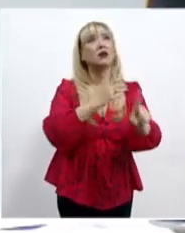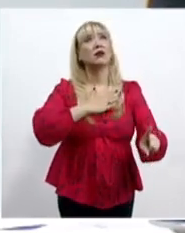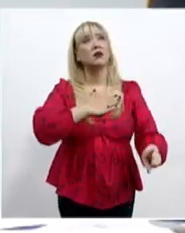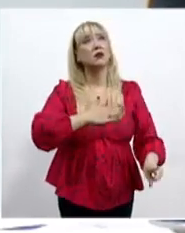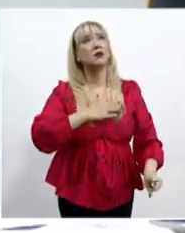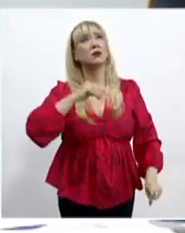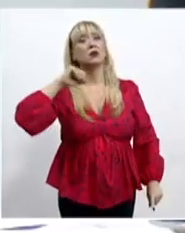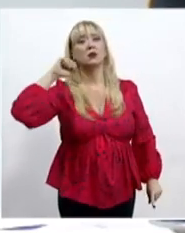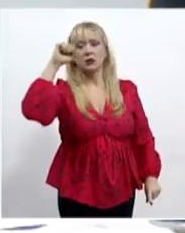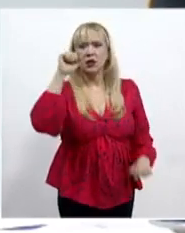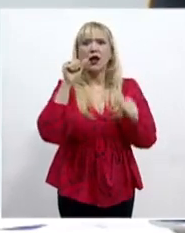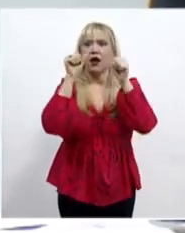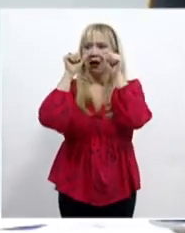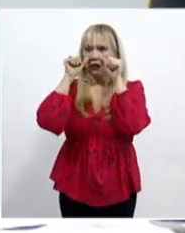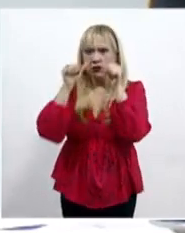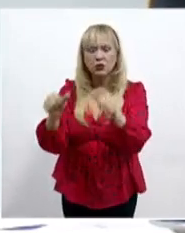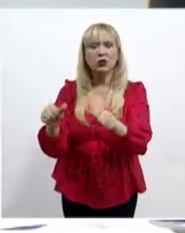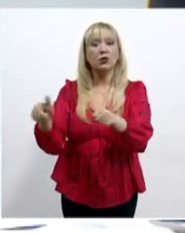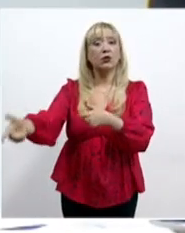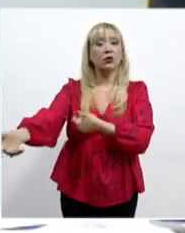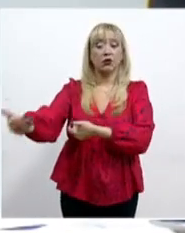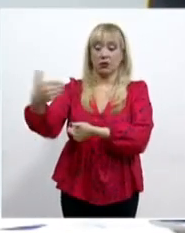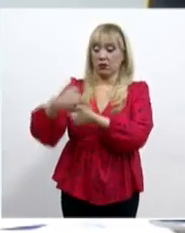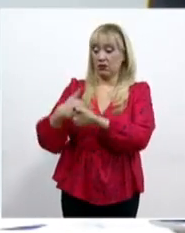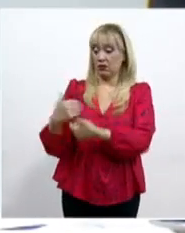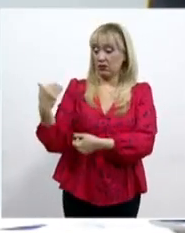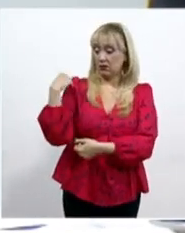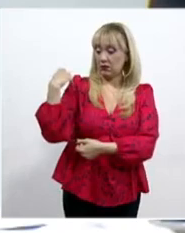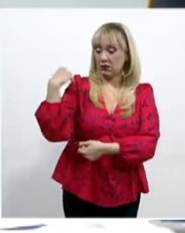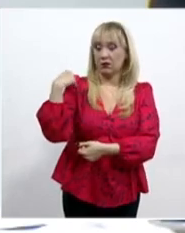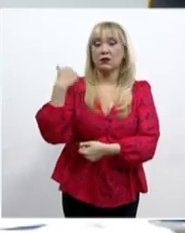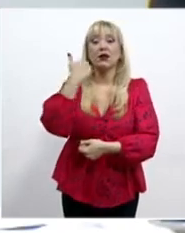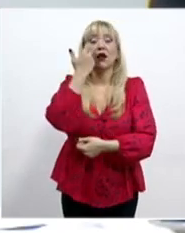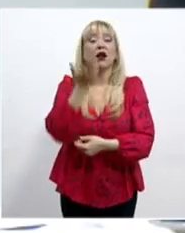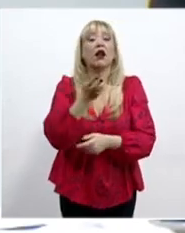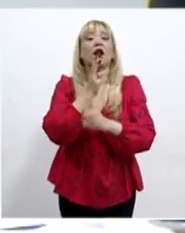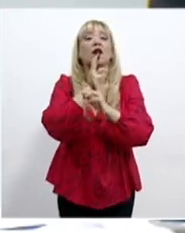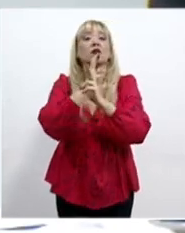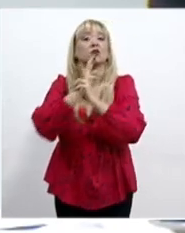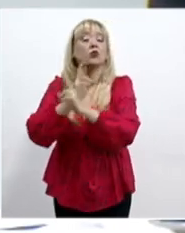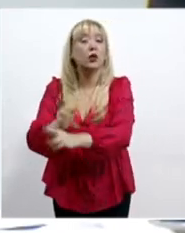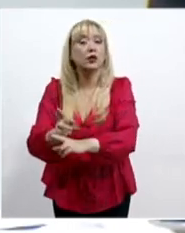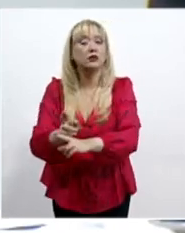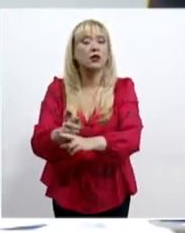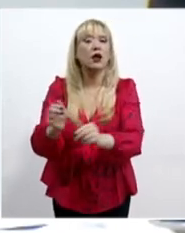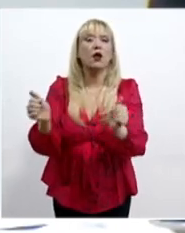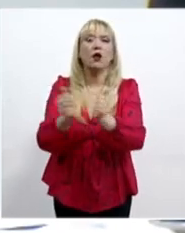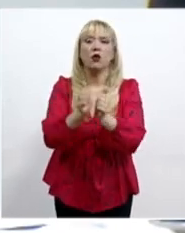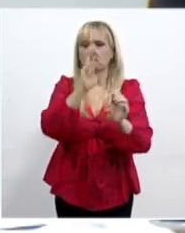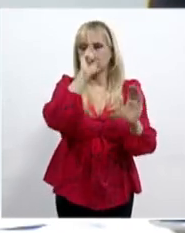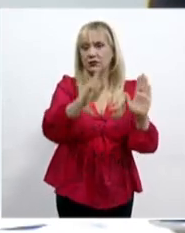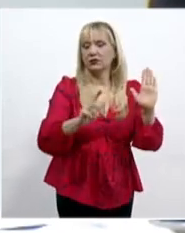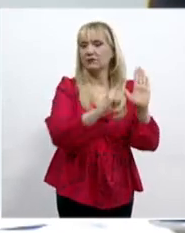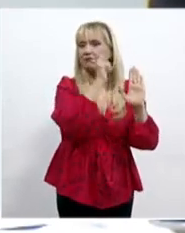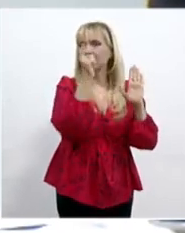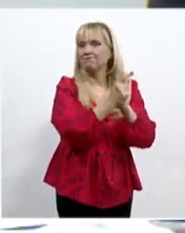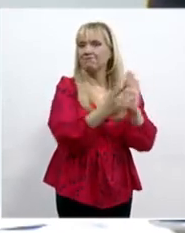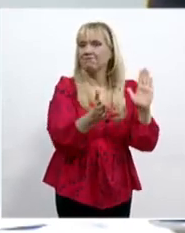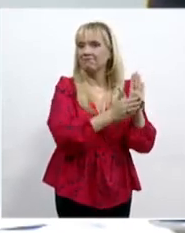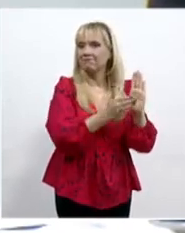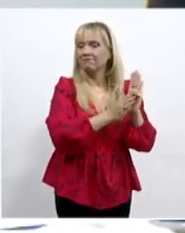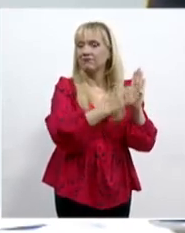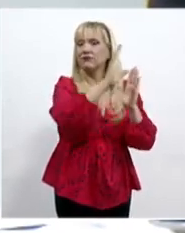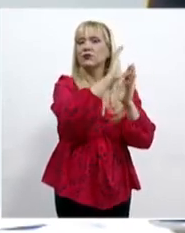Atendamos el llamado de aquellos que acuden con la esperanza de encontrar una respuesta siempre apegada a la ley, a la